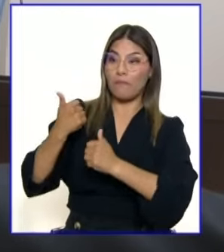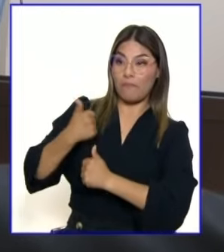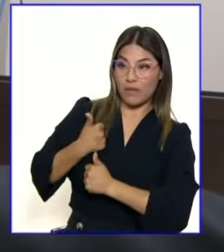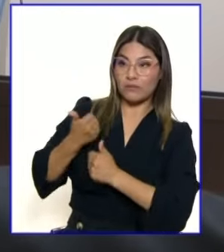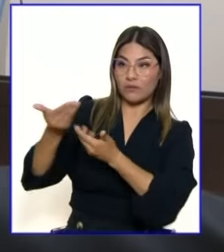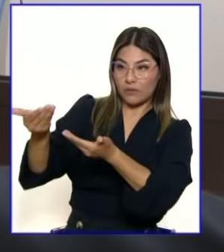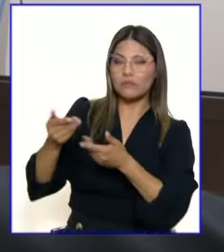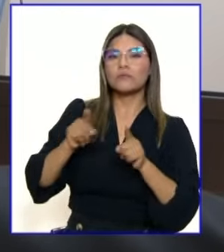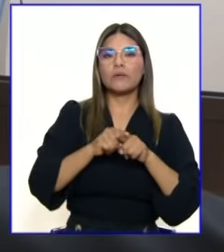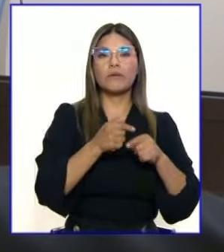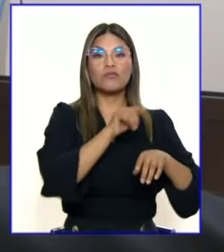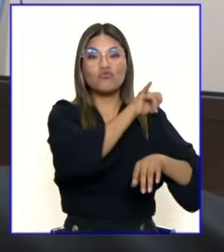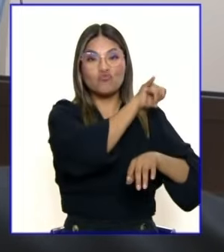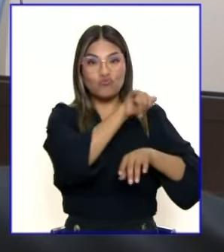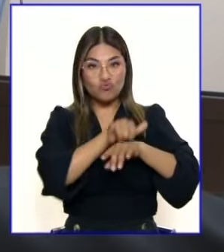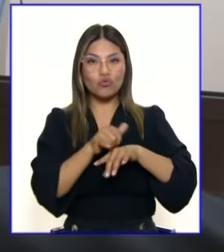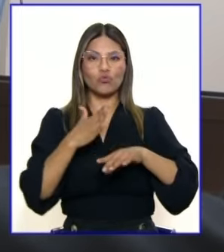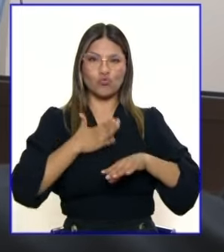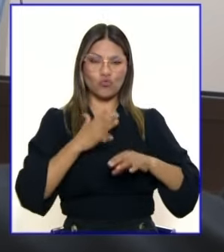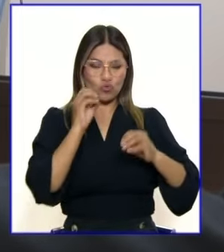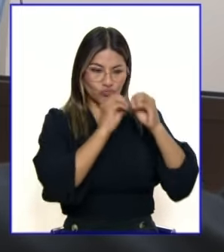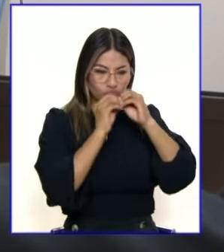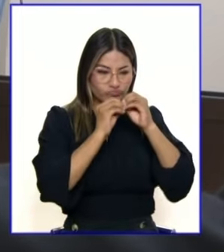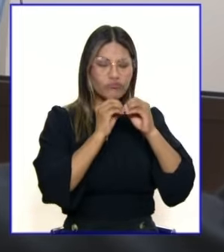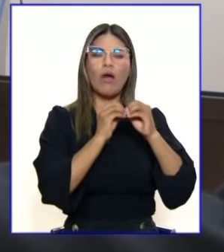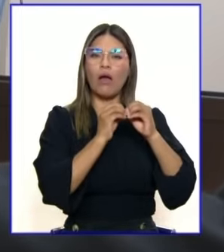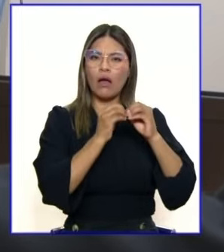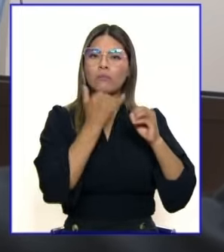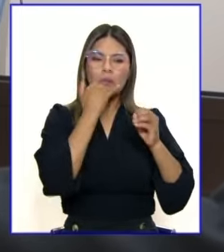civil. De hecho, nuestros mayores clientes son